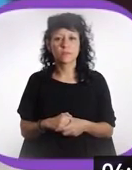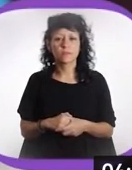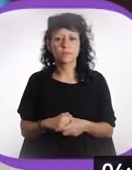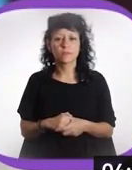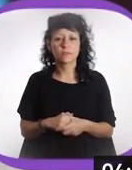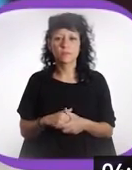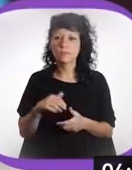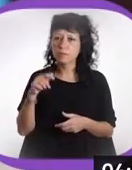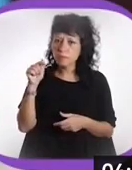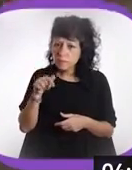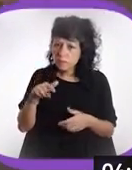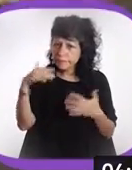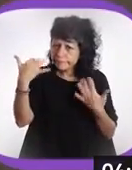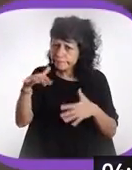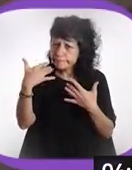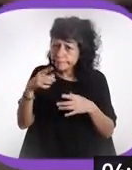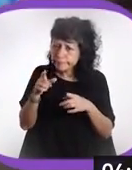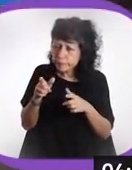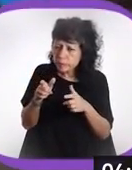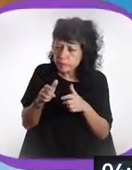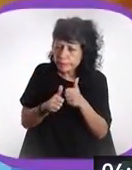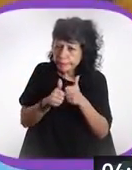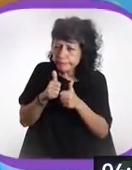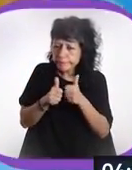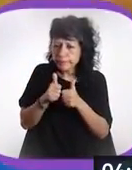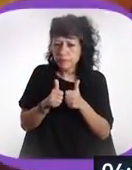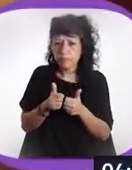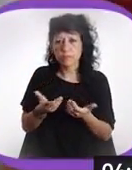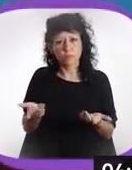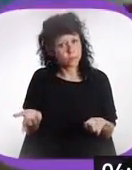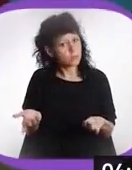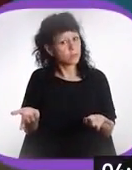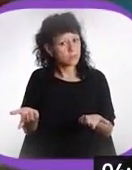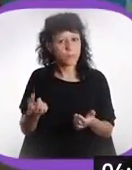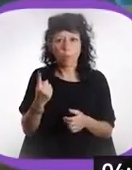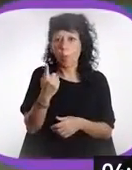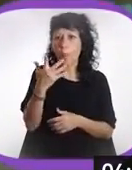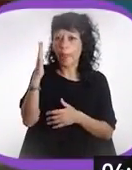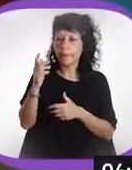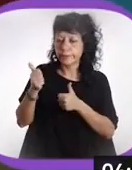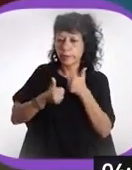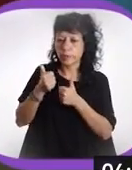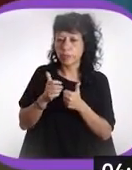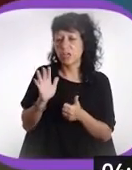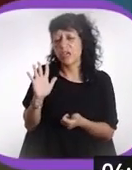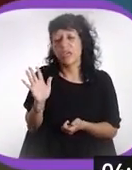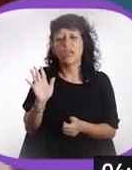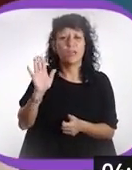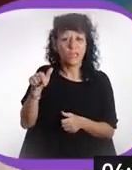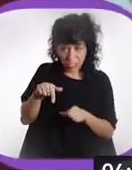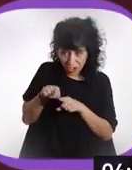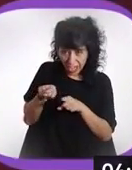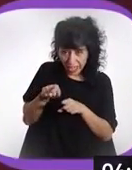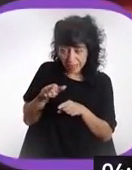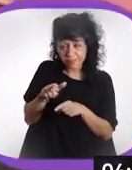Esto va a estar muy reñido, amigos. Ya era hora, un reto. Ah, lo siento, era una carrera.